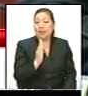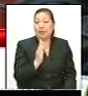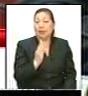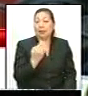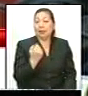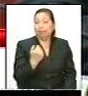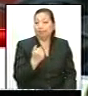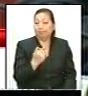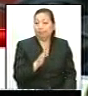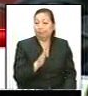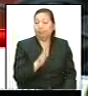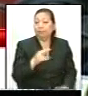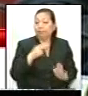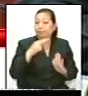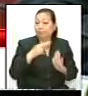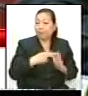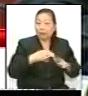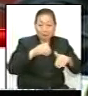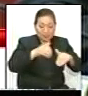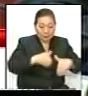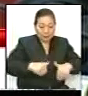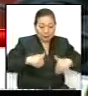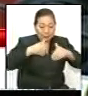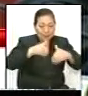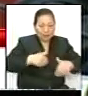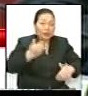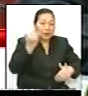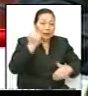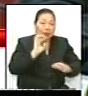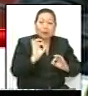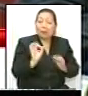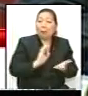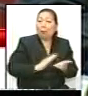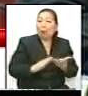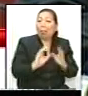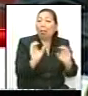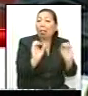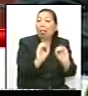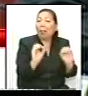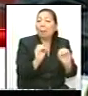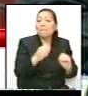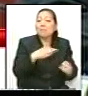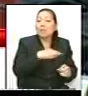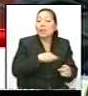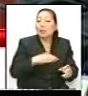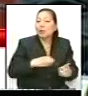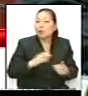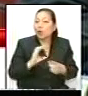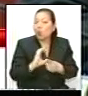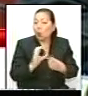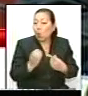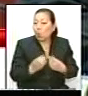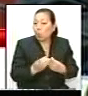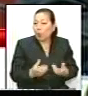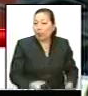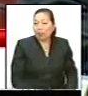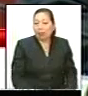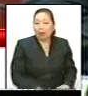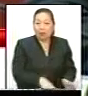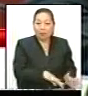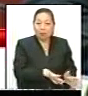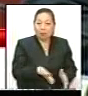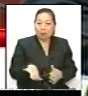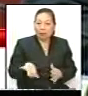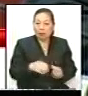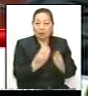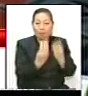haber realizado excavaciones arqueológicas sin autorización del Ministerio de Cultura y haber ejecutado el desmontaje de